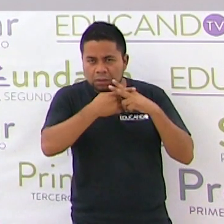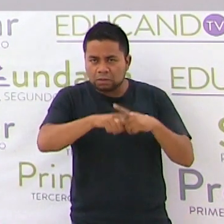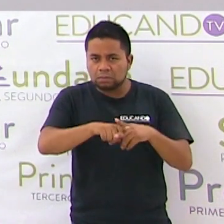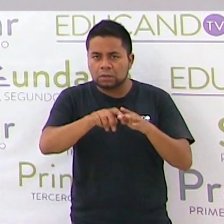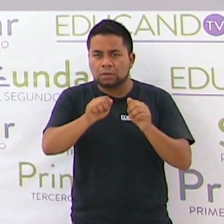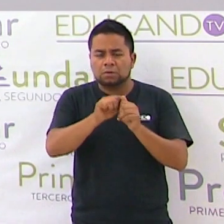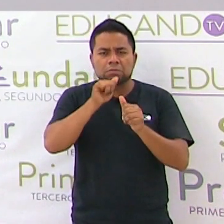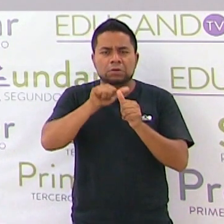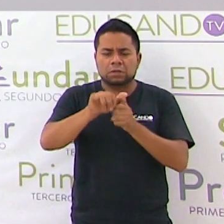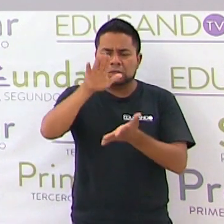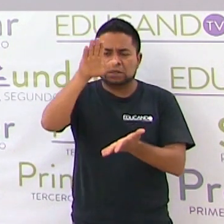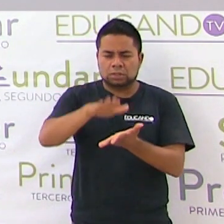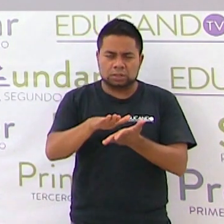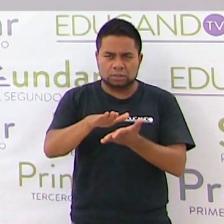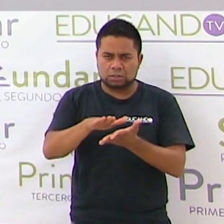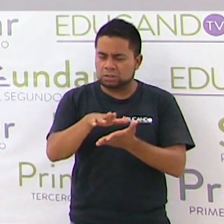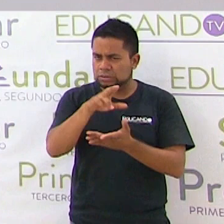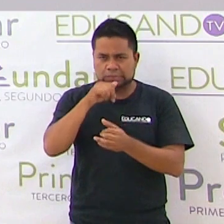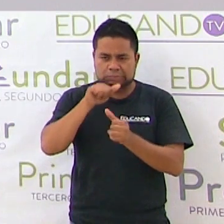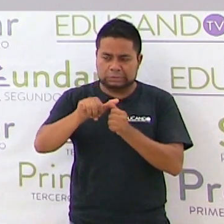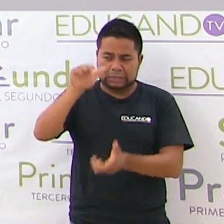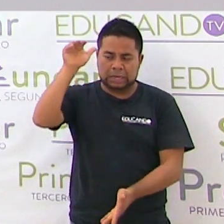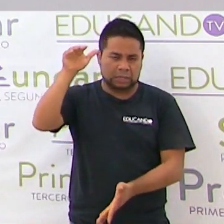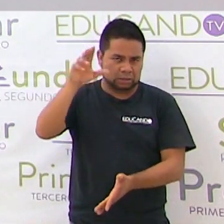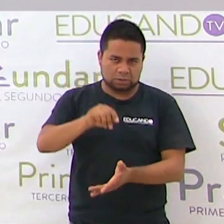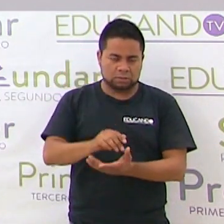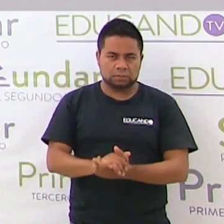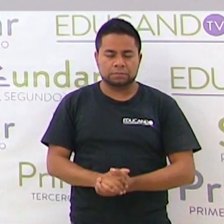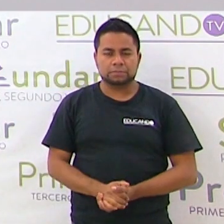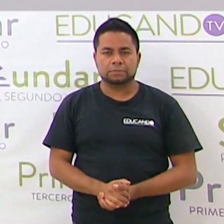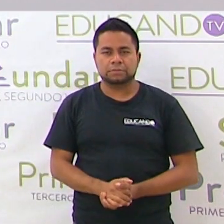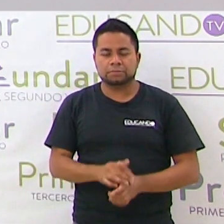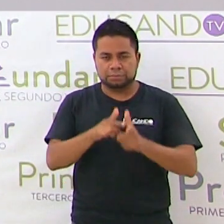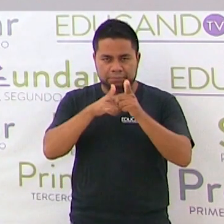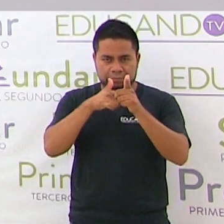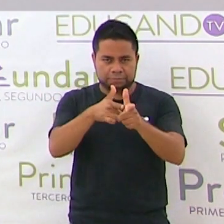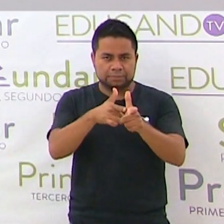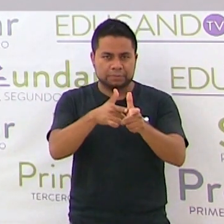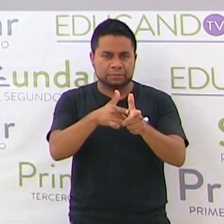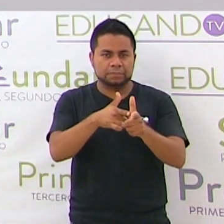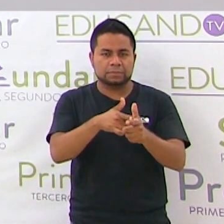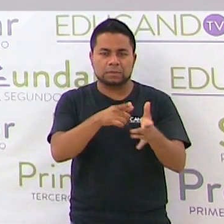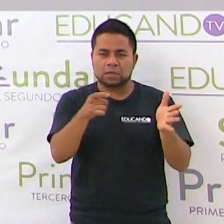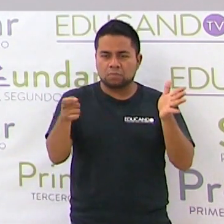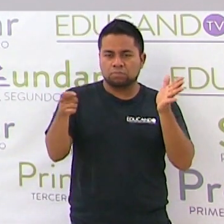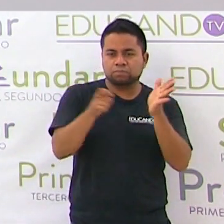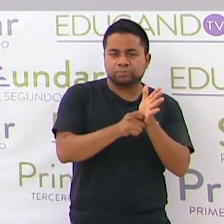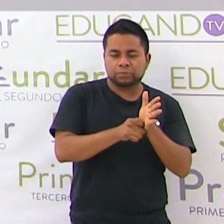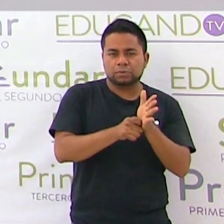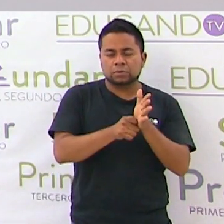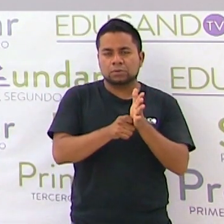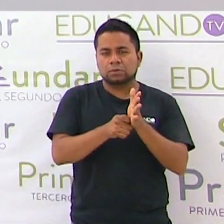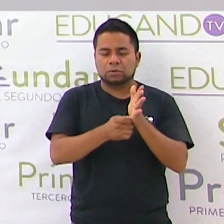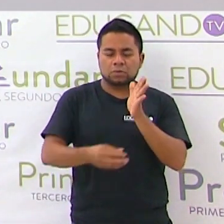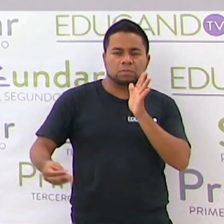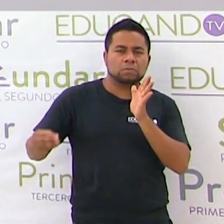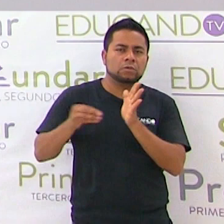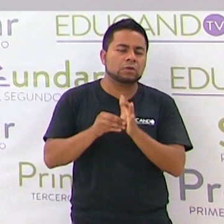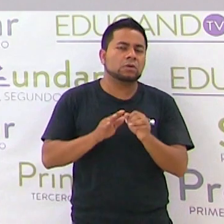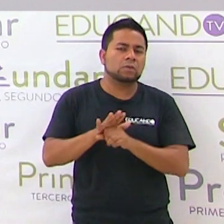con minúscula, no con mayúscula. Continuamos. Punto. ¿Qué tiene que ser la que